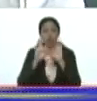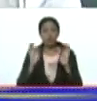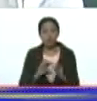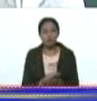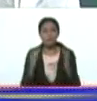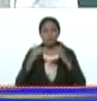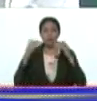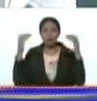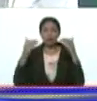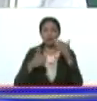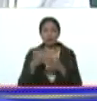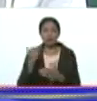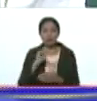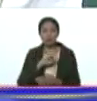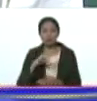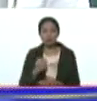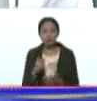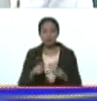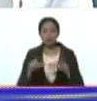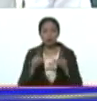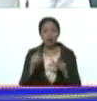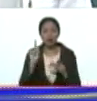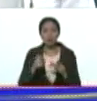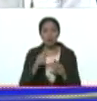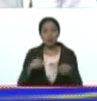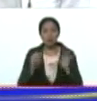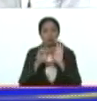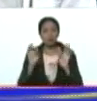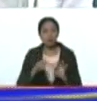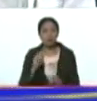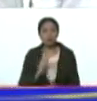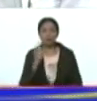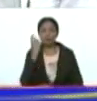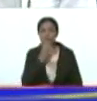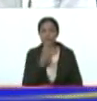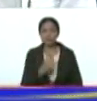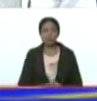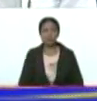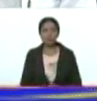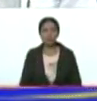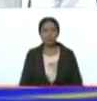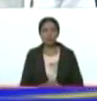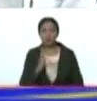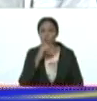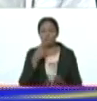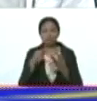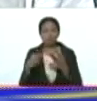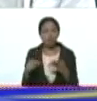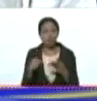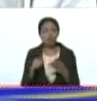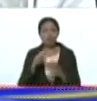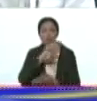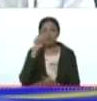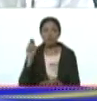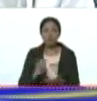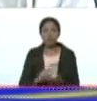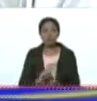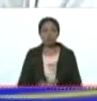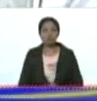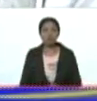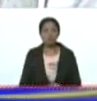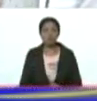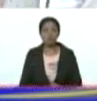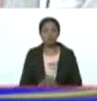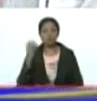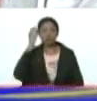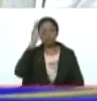más grande, con 5 quirófanos exclusivamente para oftalmología. No tenemos otro como este a nivel nacional. Correcto. Por lo tanto, tiene una